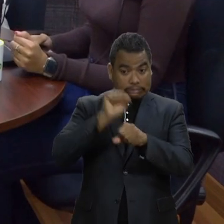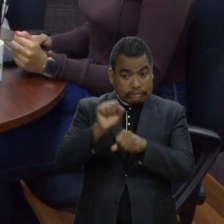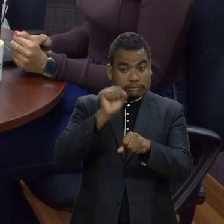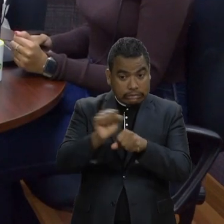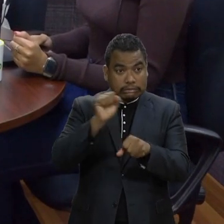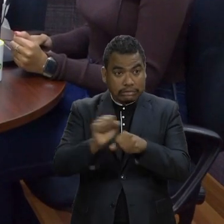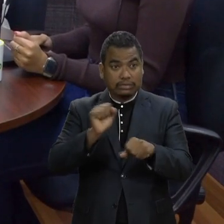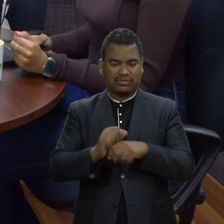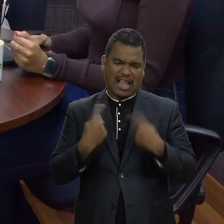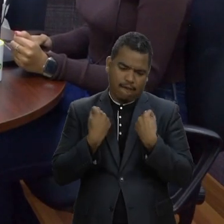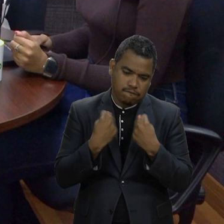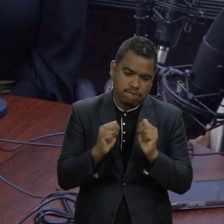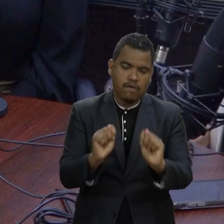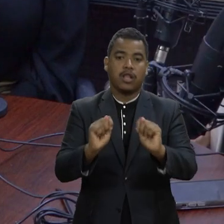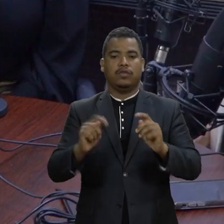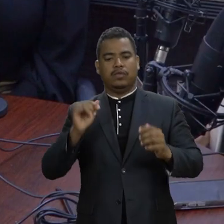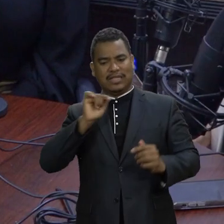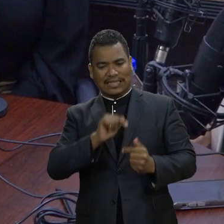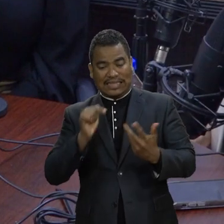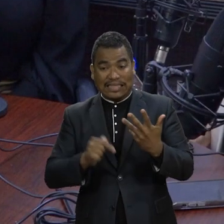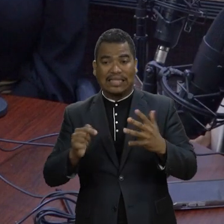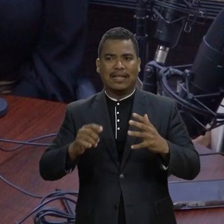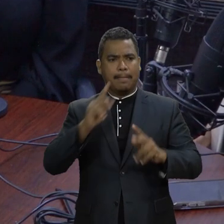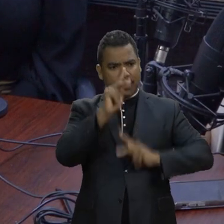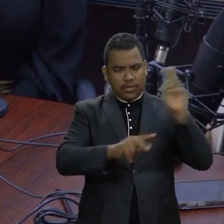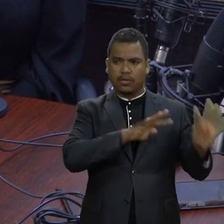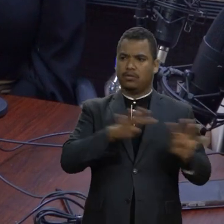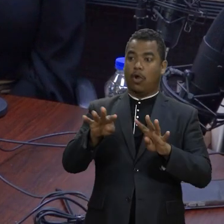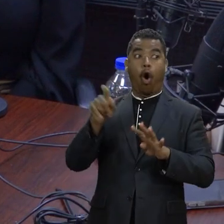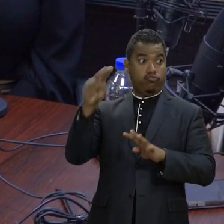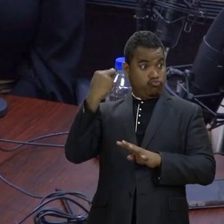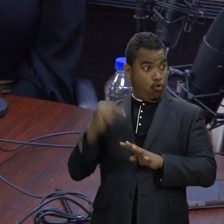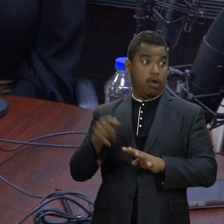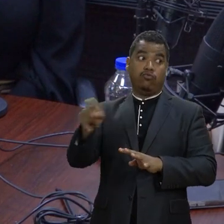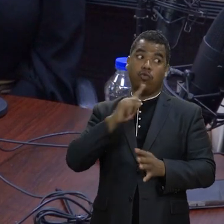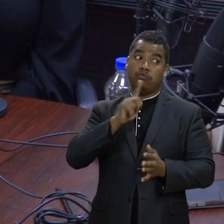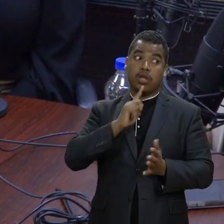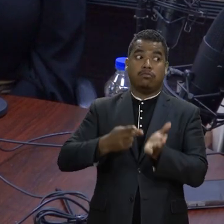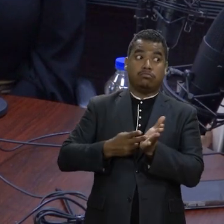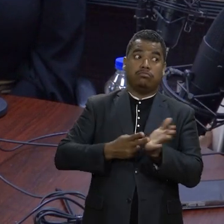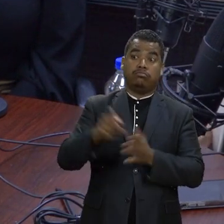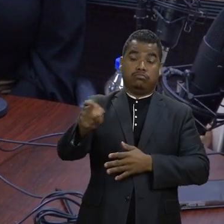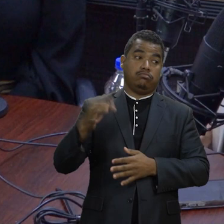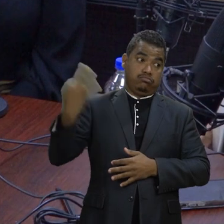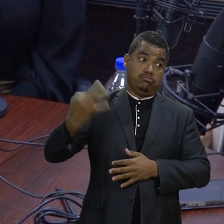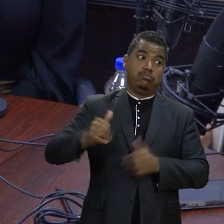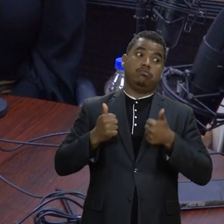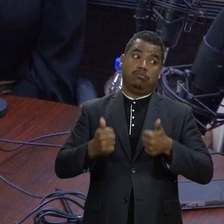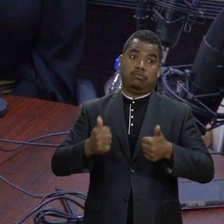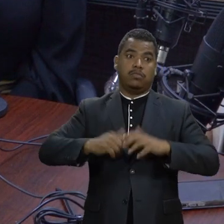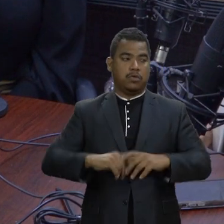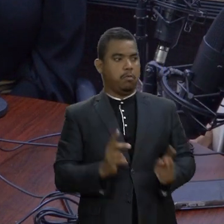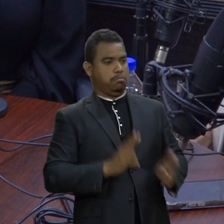es algo que se hace de corazón. Al final del día es una vocación. Sí. Y bueno, yéndonos también un poquito de ese lado de por lo que es esta profesión, una vocación también. Si